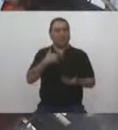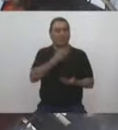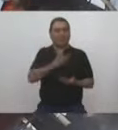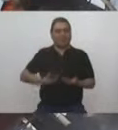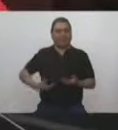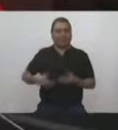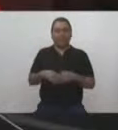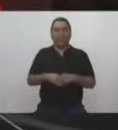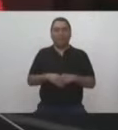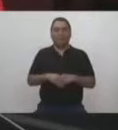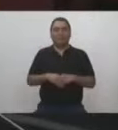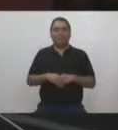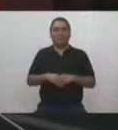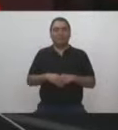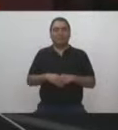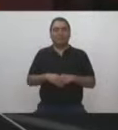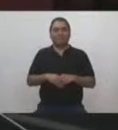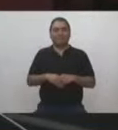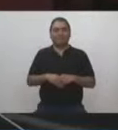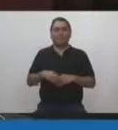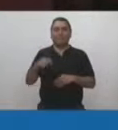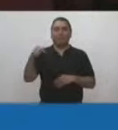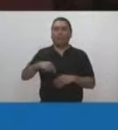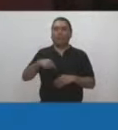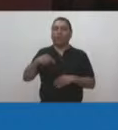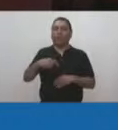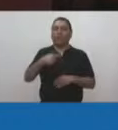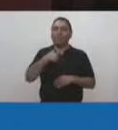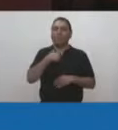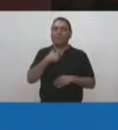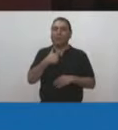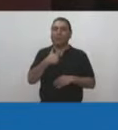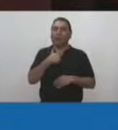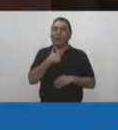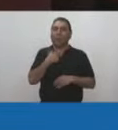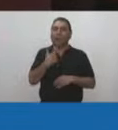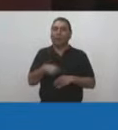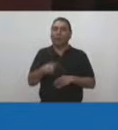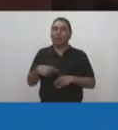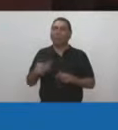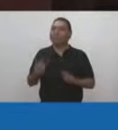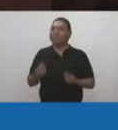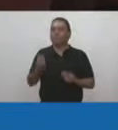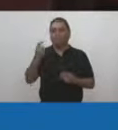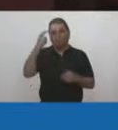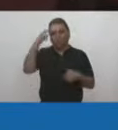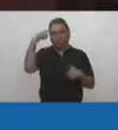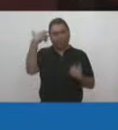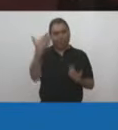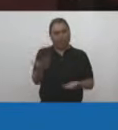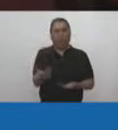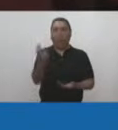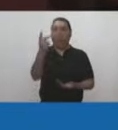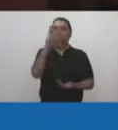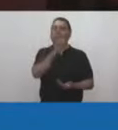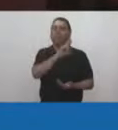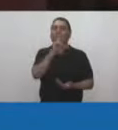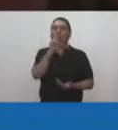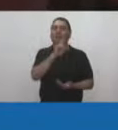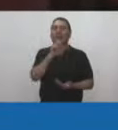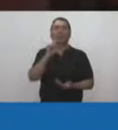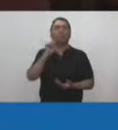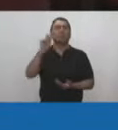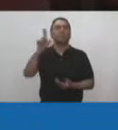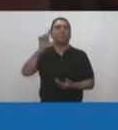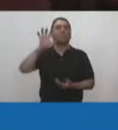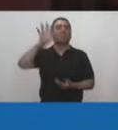todos ganaran bien. Yo respeto tu opinión, pero este es un organismo colegiado y, las decisiones se toman por